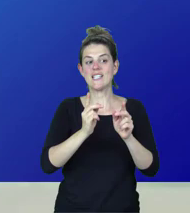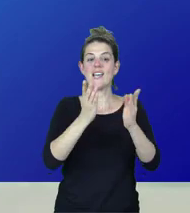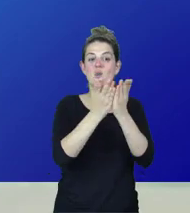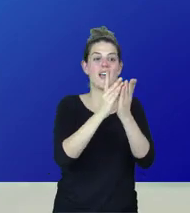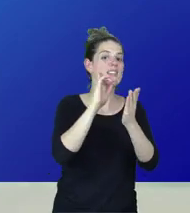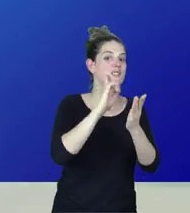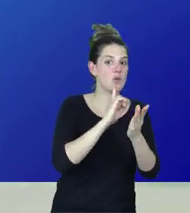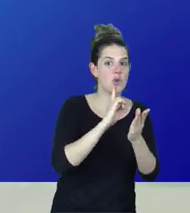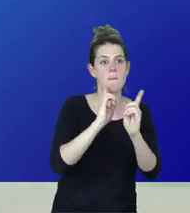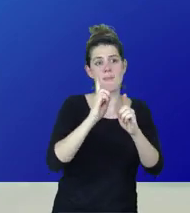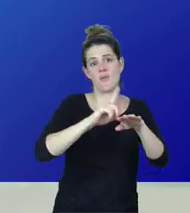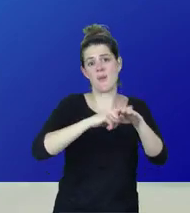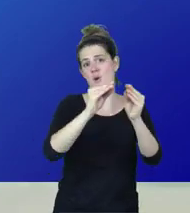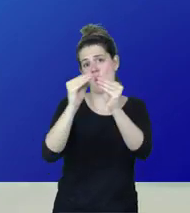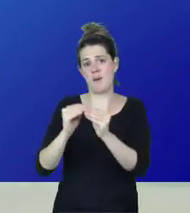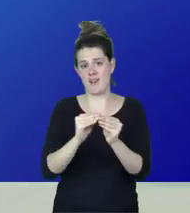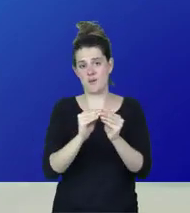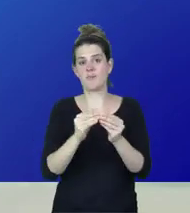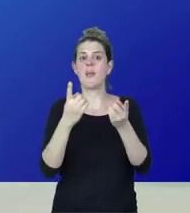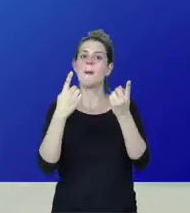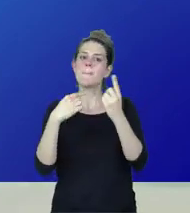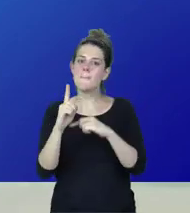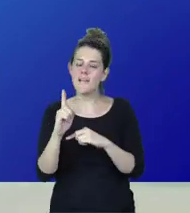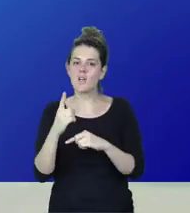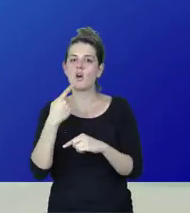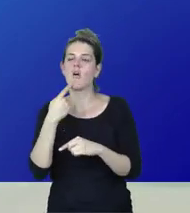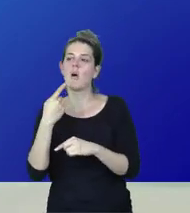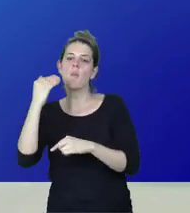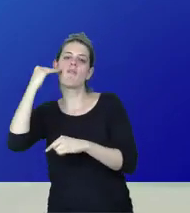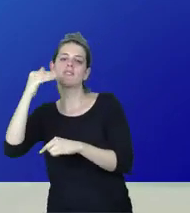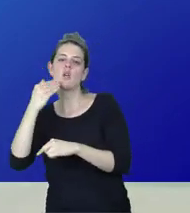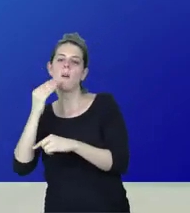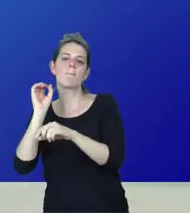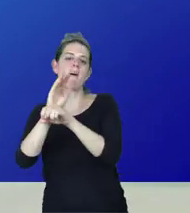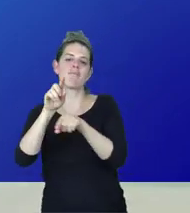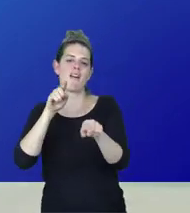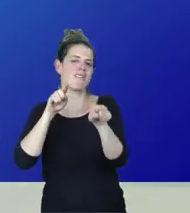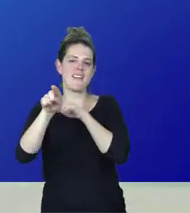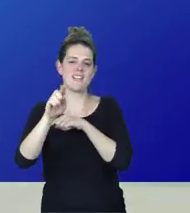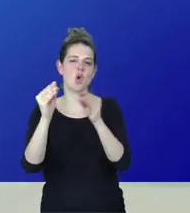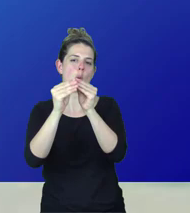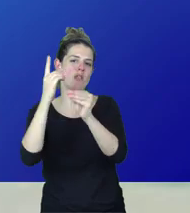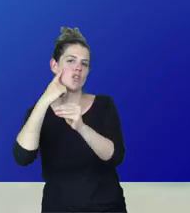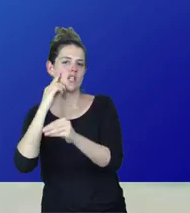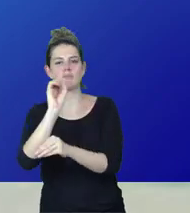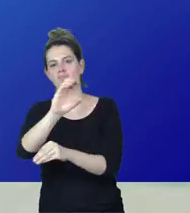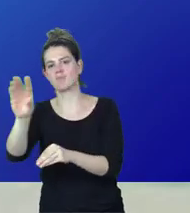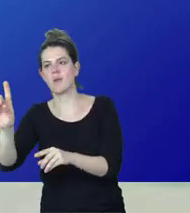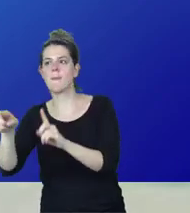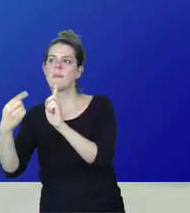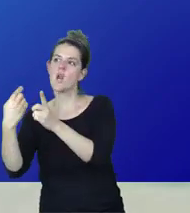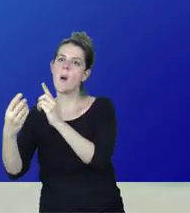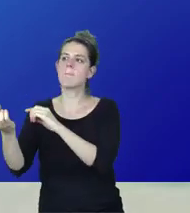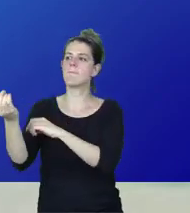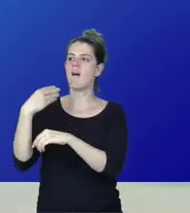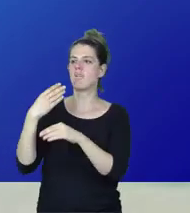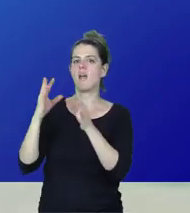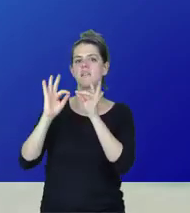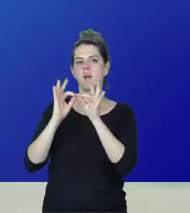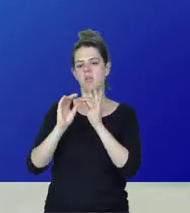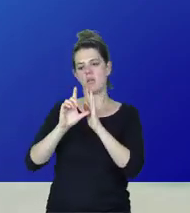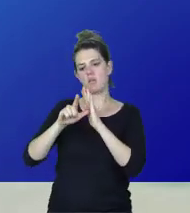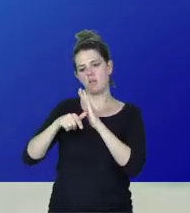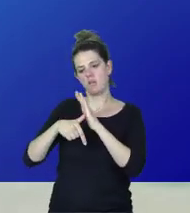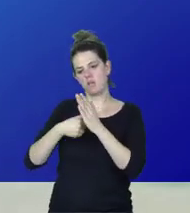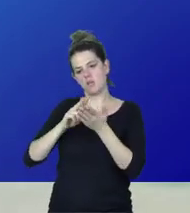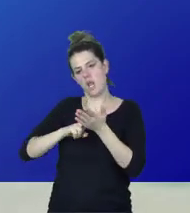compañeros. Pero si los materiales le llegan con retraso, no están en las mismas condiciones que el resto de sus compañeros para seguir esa clase. Algunas